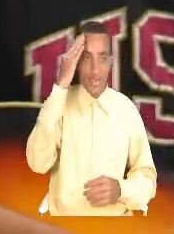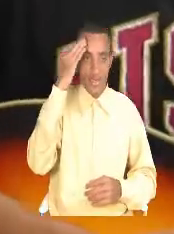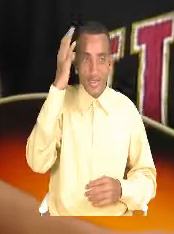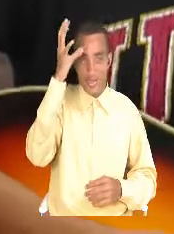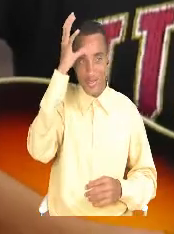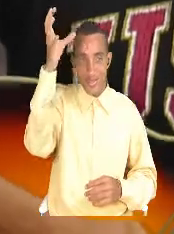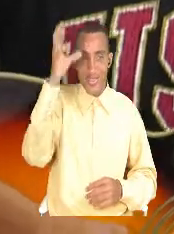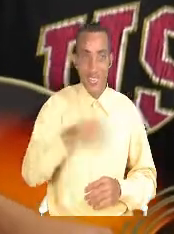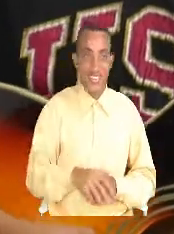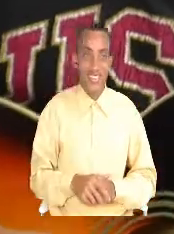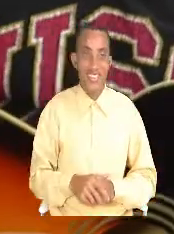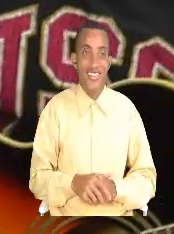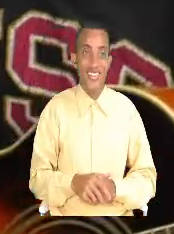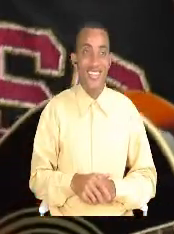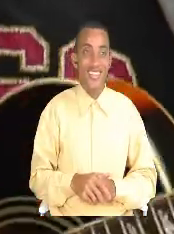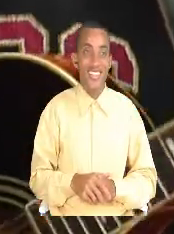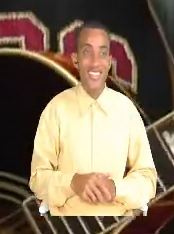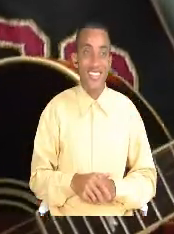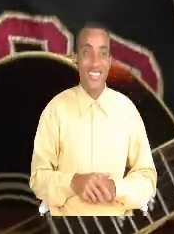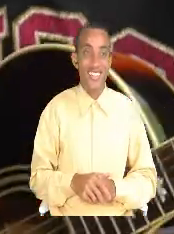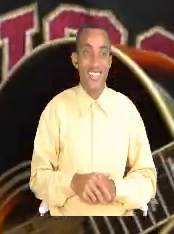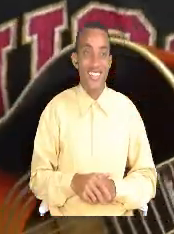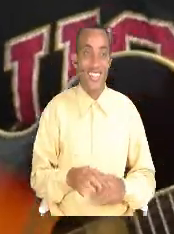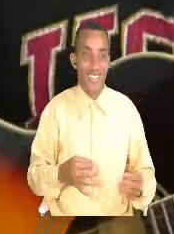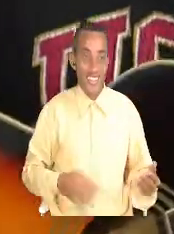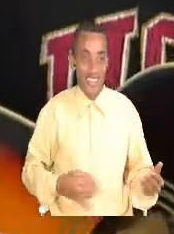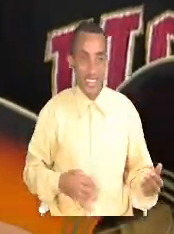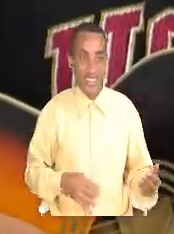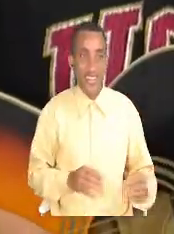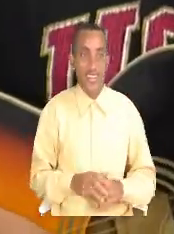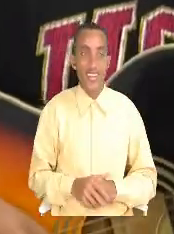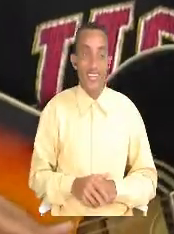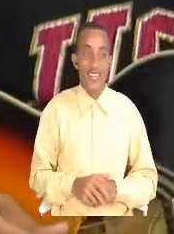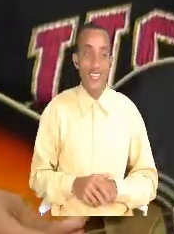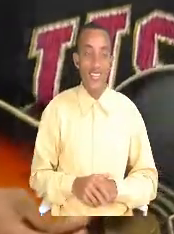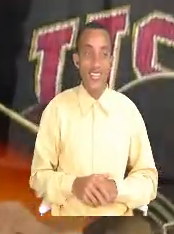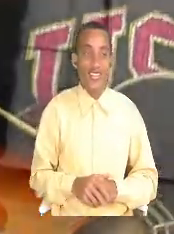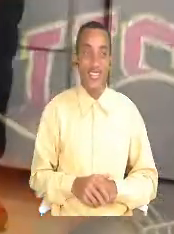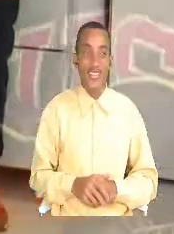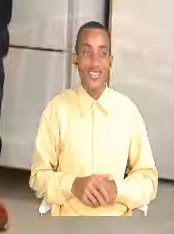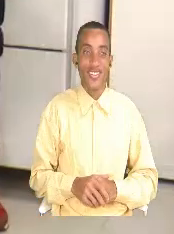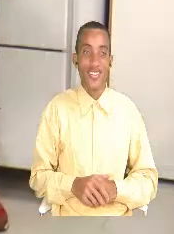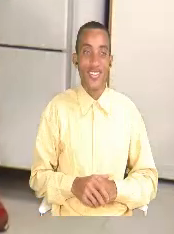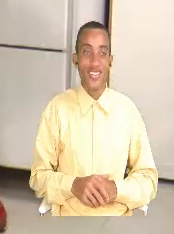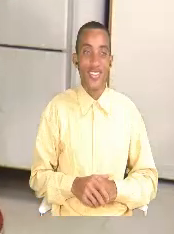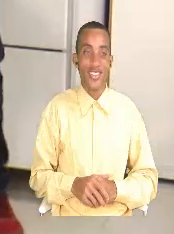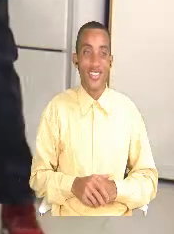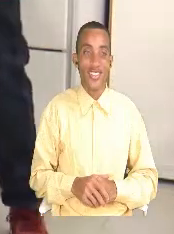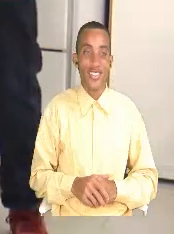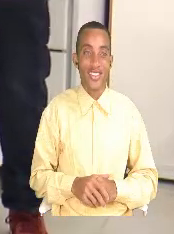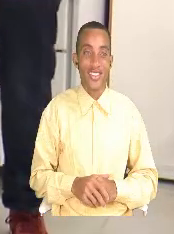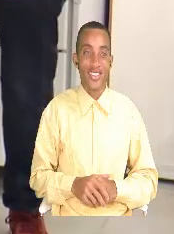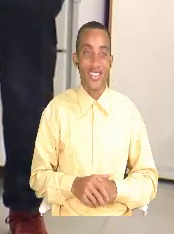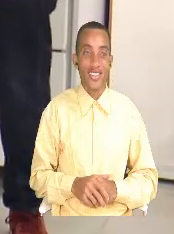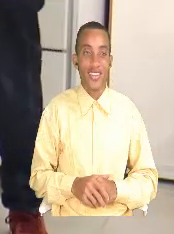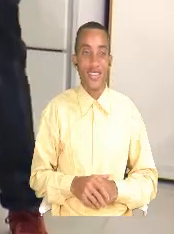eso. Entonces, si quiere, mandamos a un corte comercial, pero tocando. ¿Sí? Sí, claro.